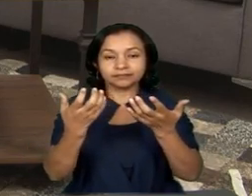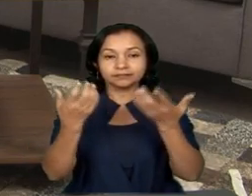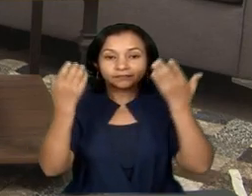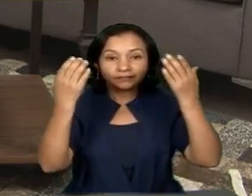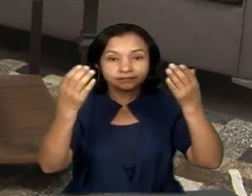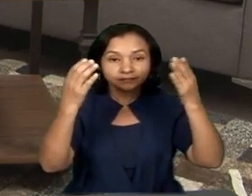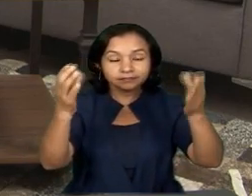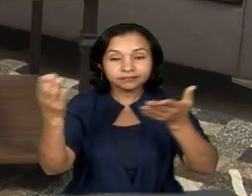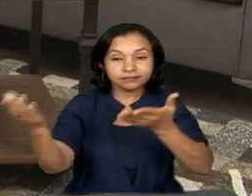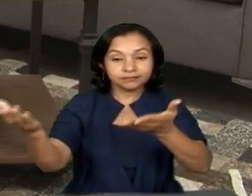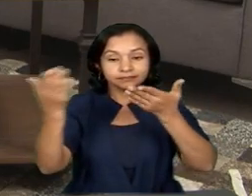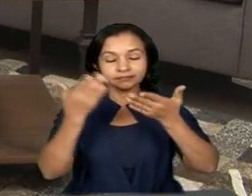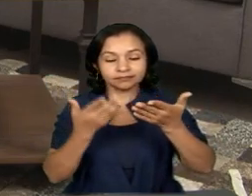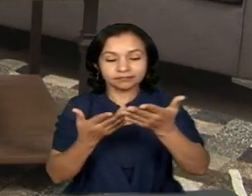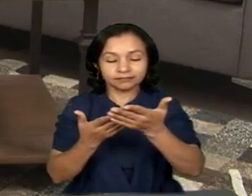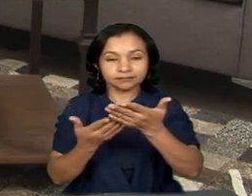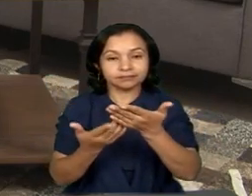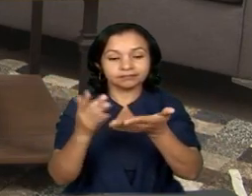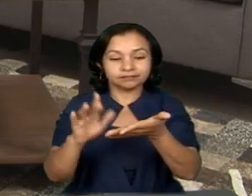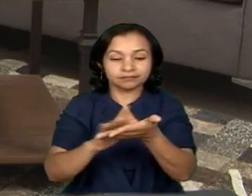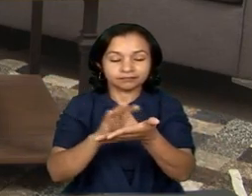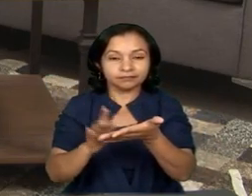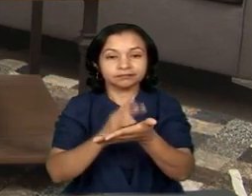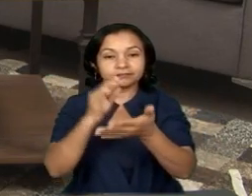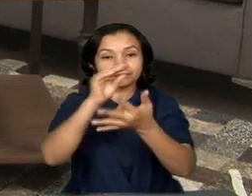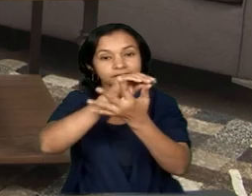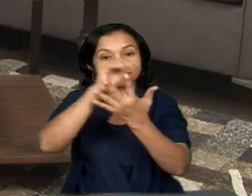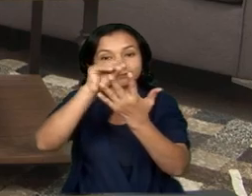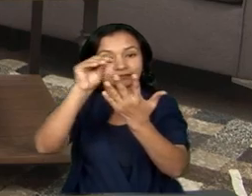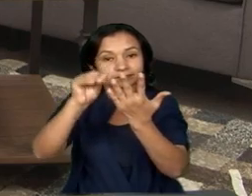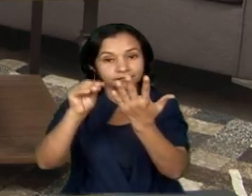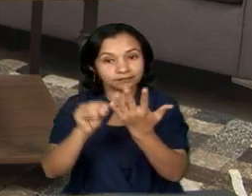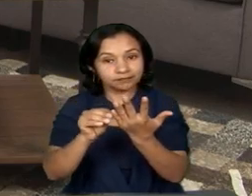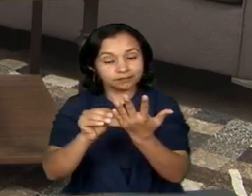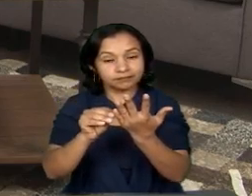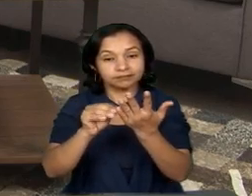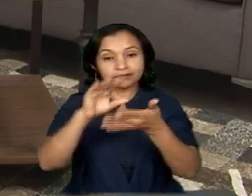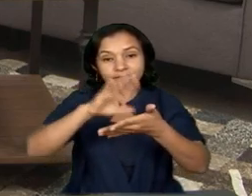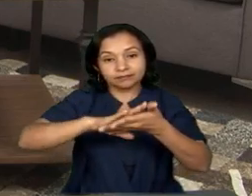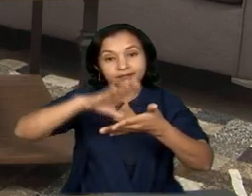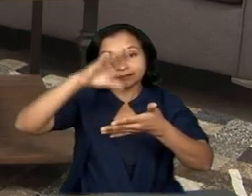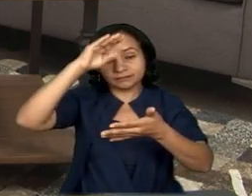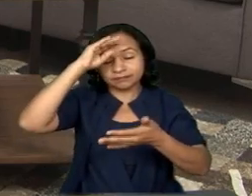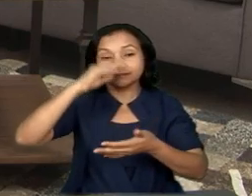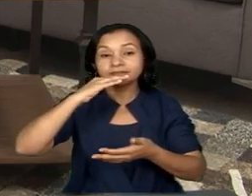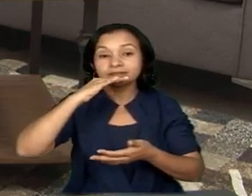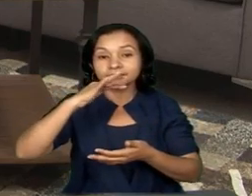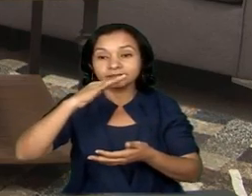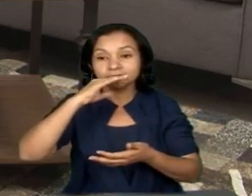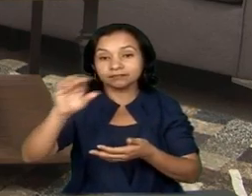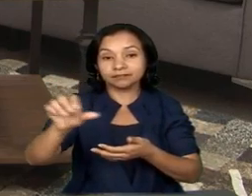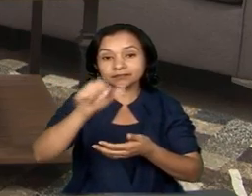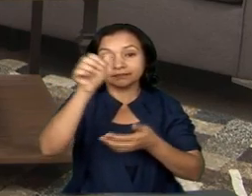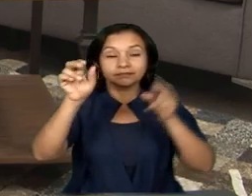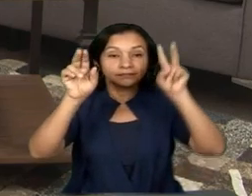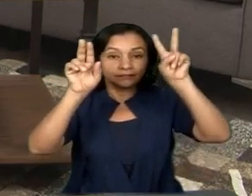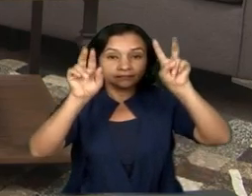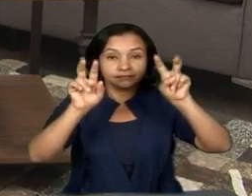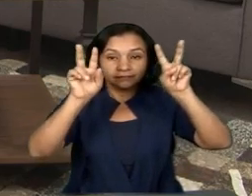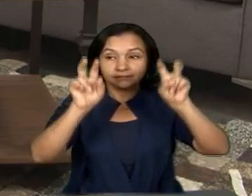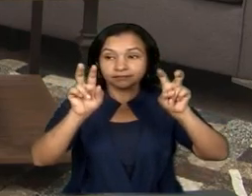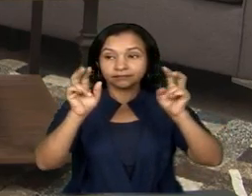que nos da la tecnología y la pedagogía para el aprendizaje del idioma inglés. Otros temas en que avanzamos este año. Sí,